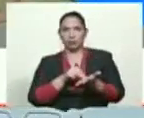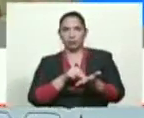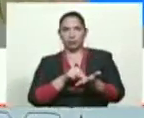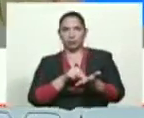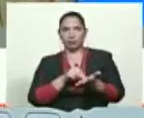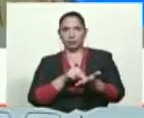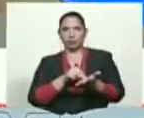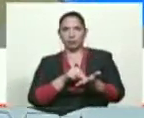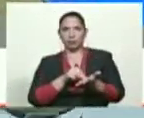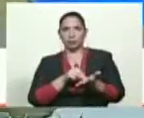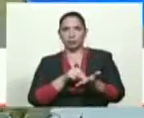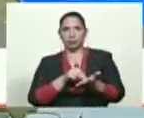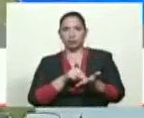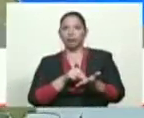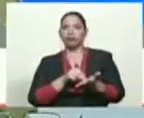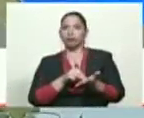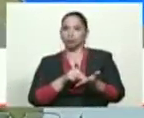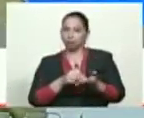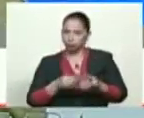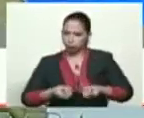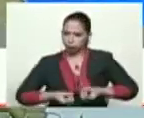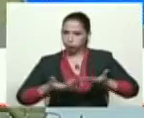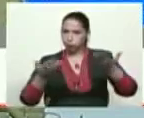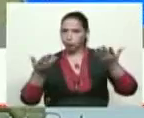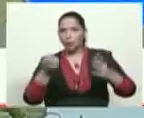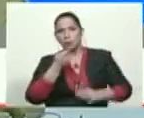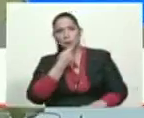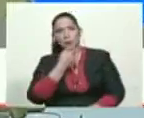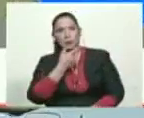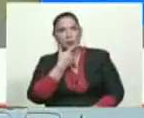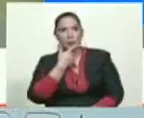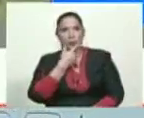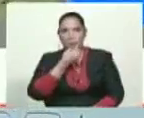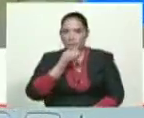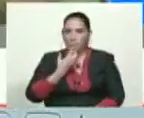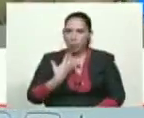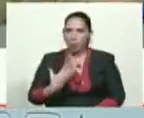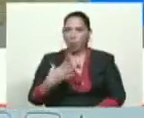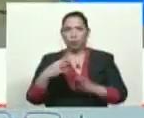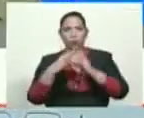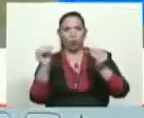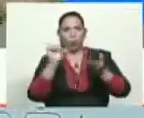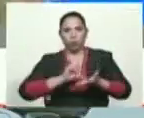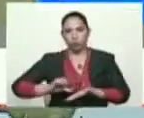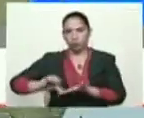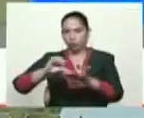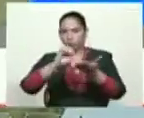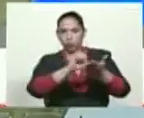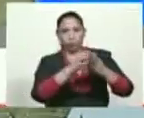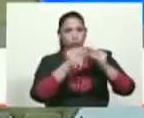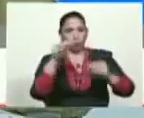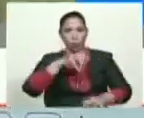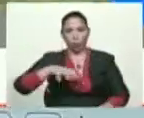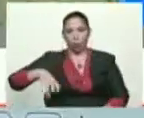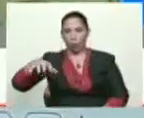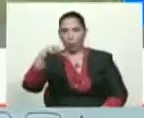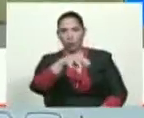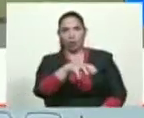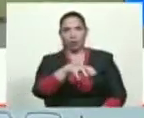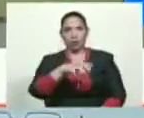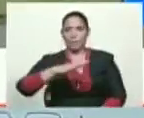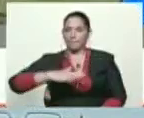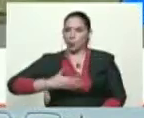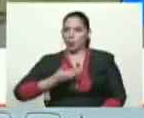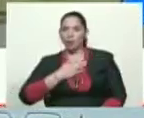llevar a la belleza y llevar a lo bueno a todas las ciudades de todos los estados y poder